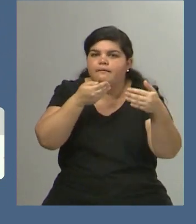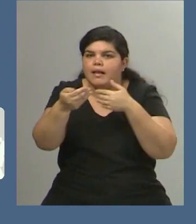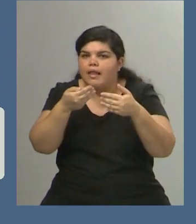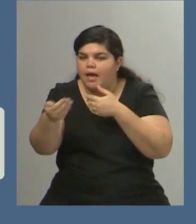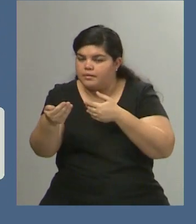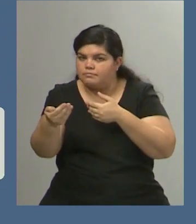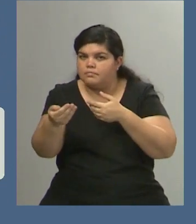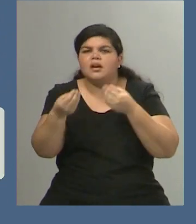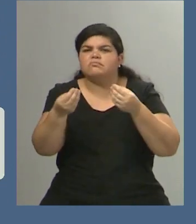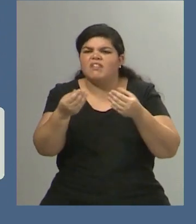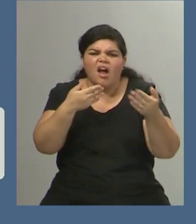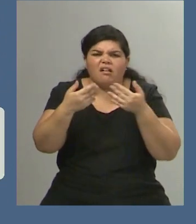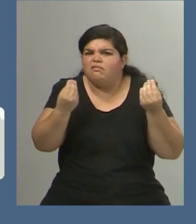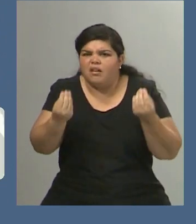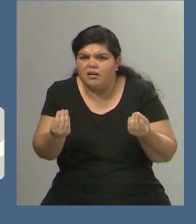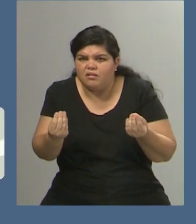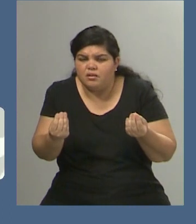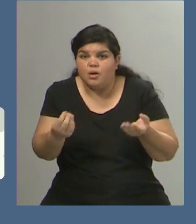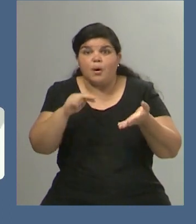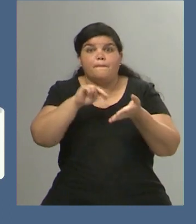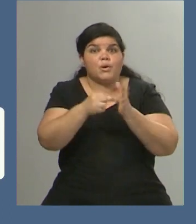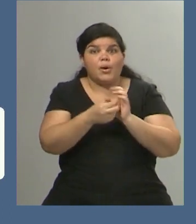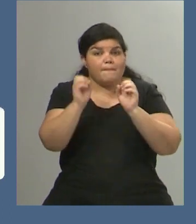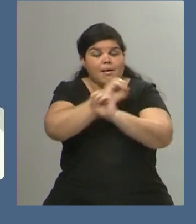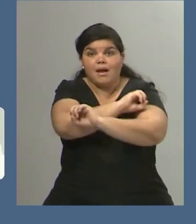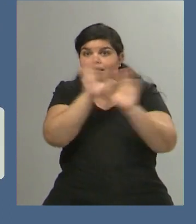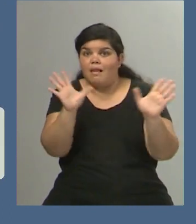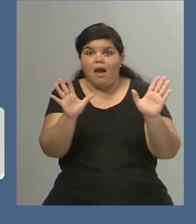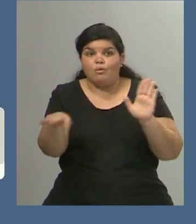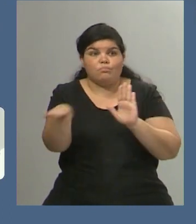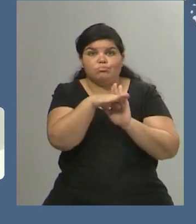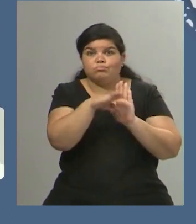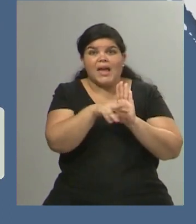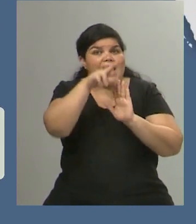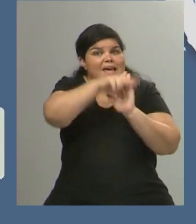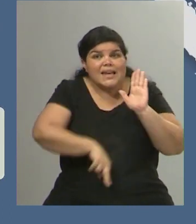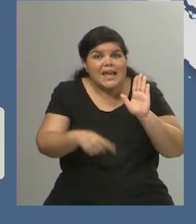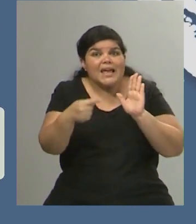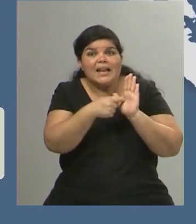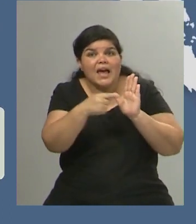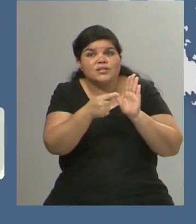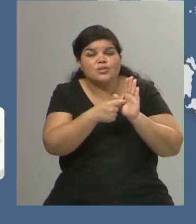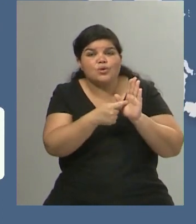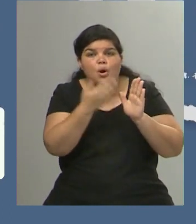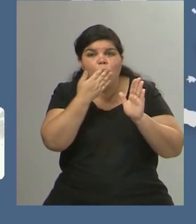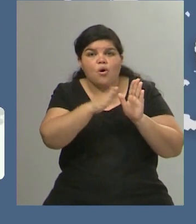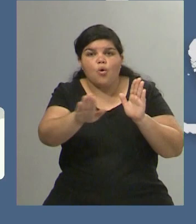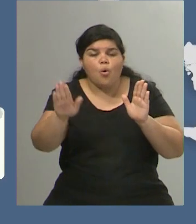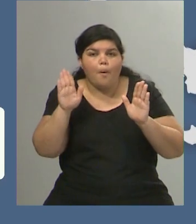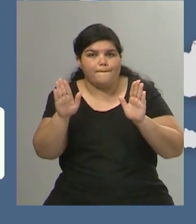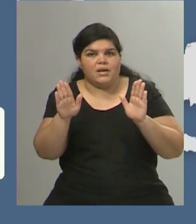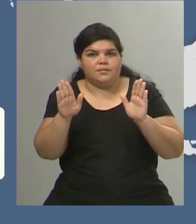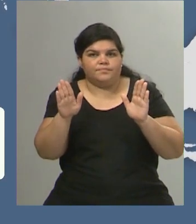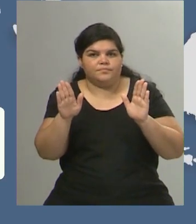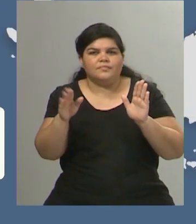más concreto y práctico de las reglas y cómo lograr que las reglas se cumplan de manera tal, no por